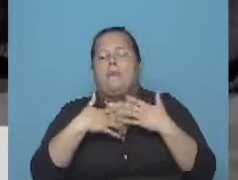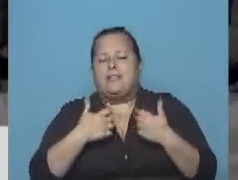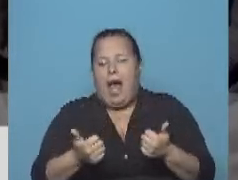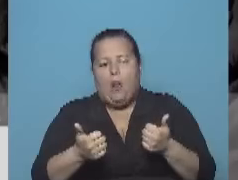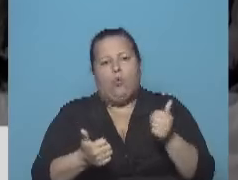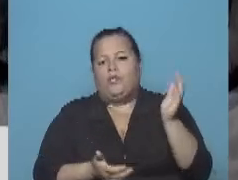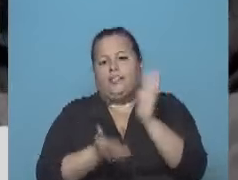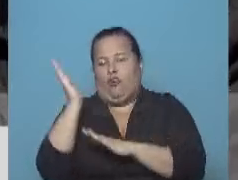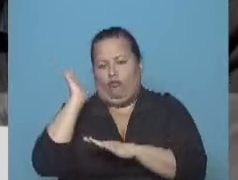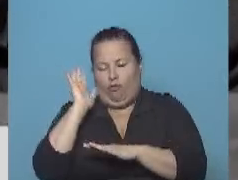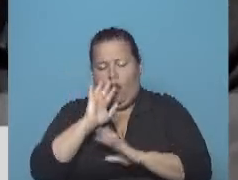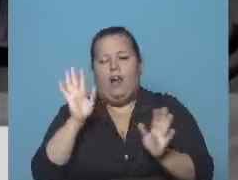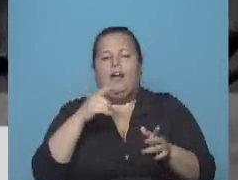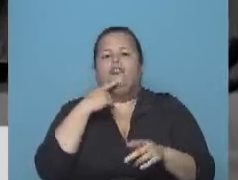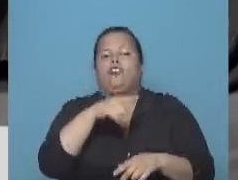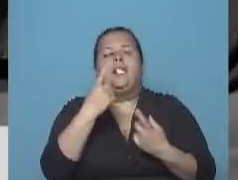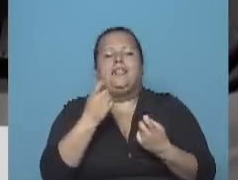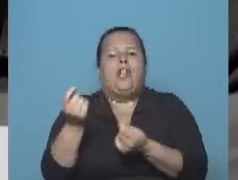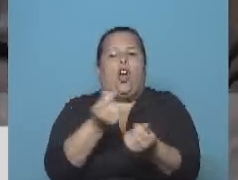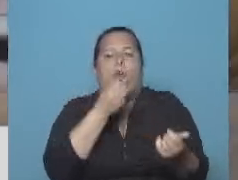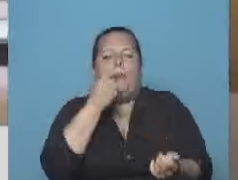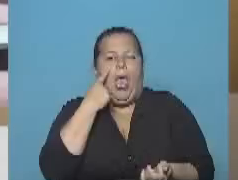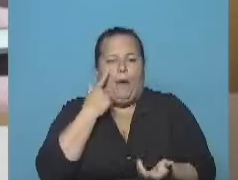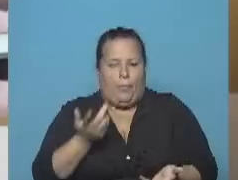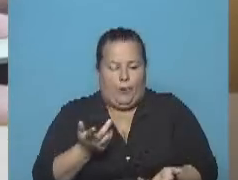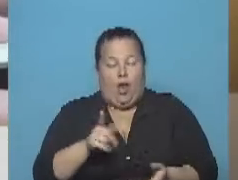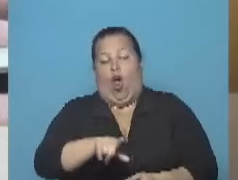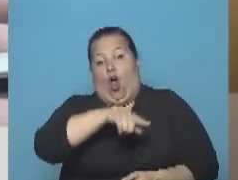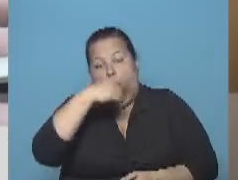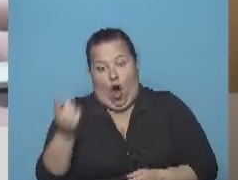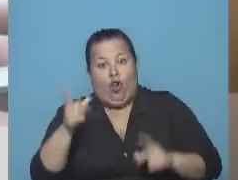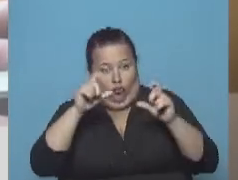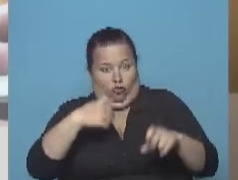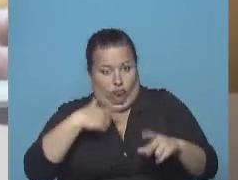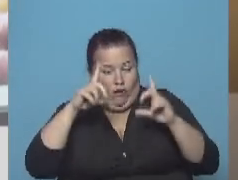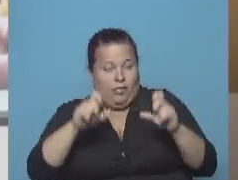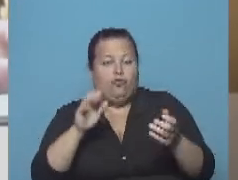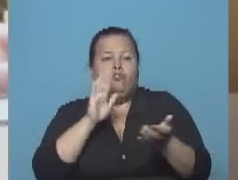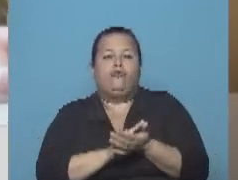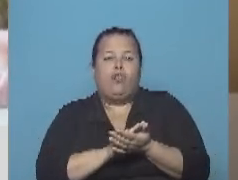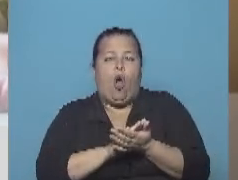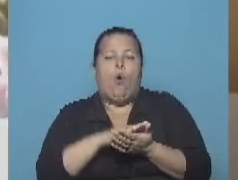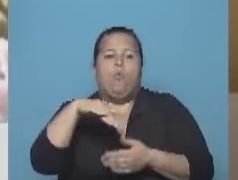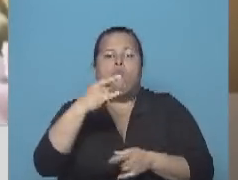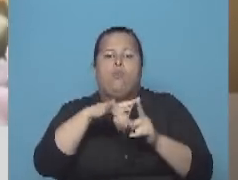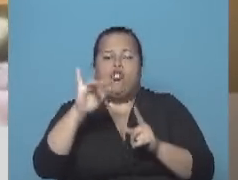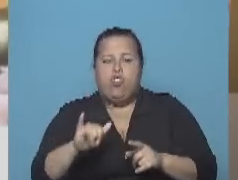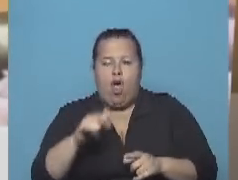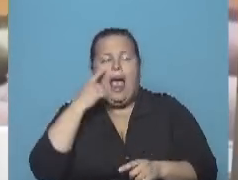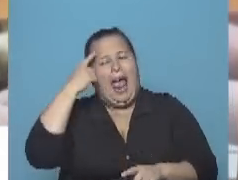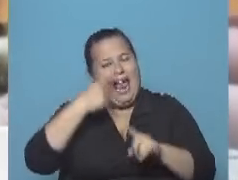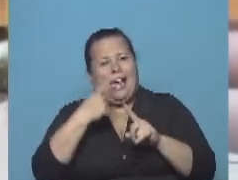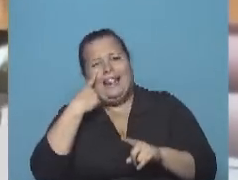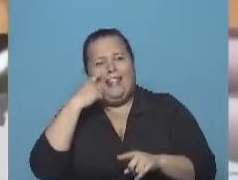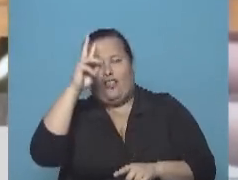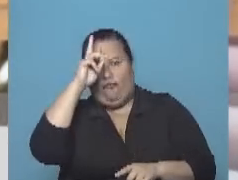tuvo que irse de la casa entonces él necesitaba comprar víveres otro caso que lo fotograf Yo este el caso de de Muñoz una persona fue intendente de